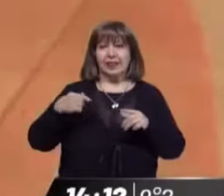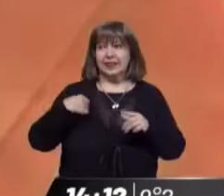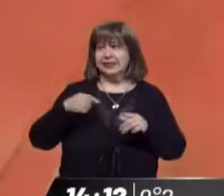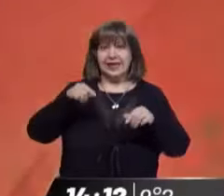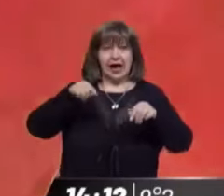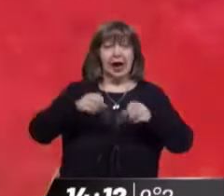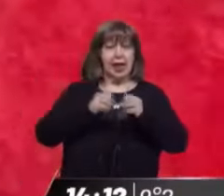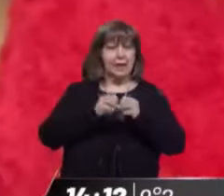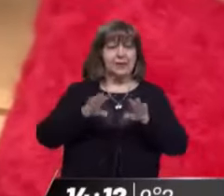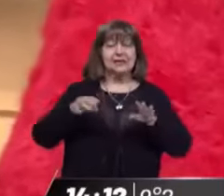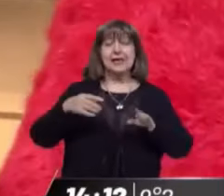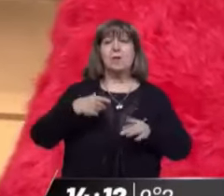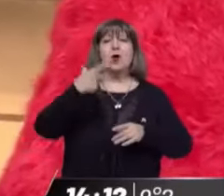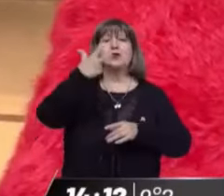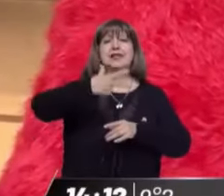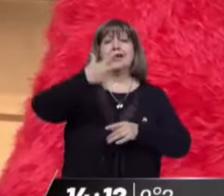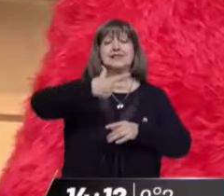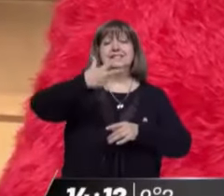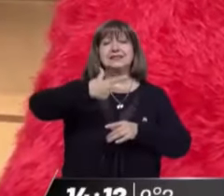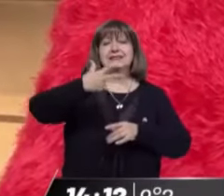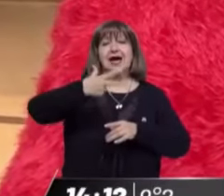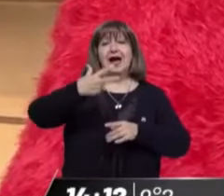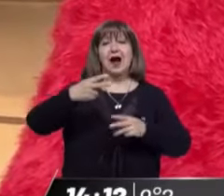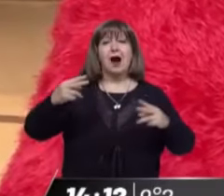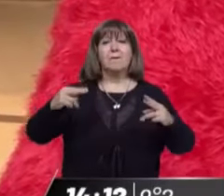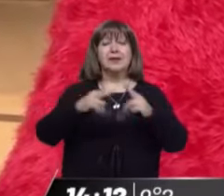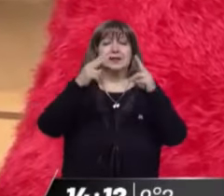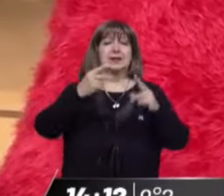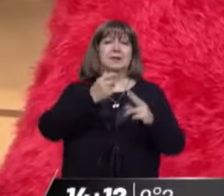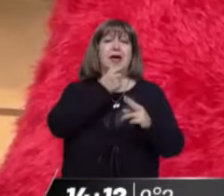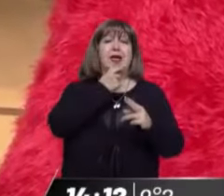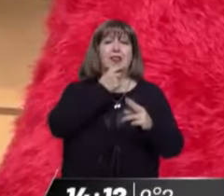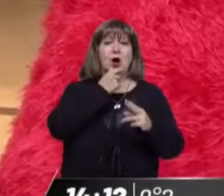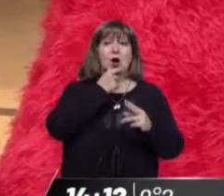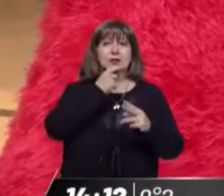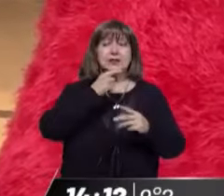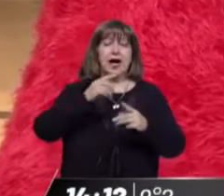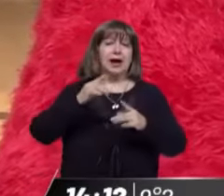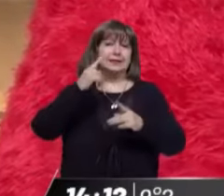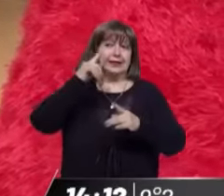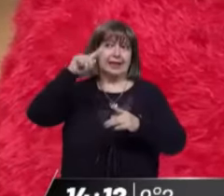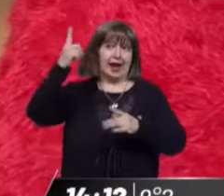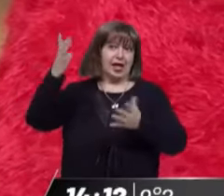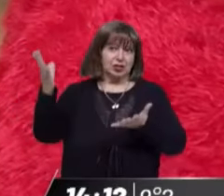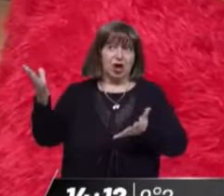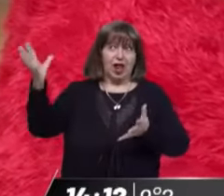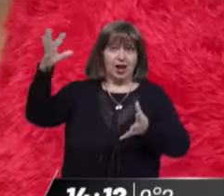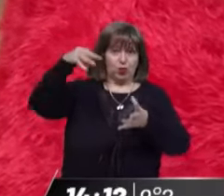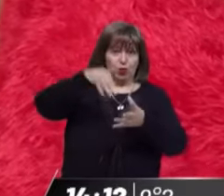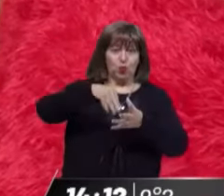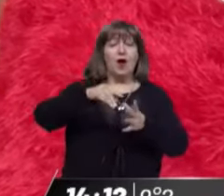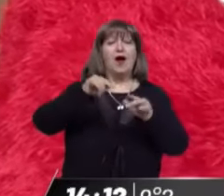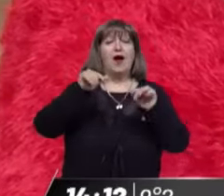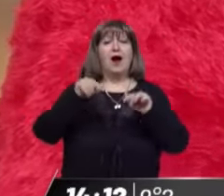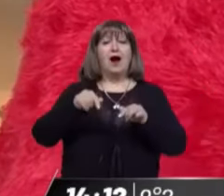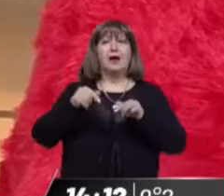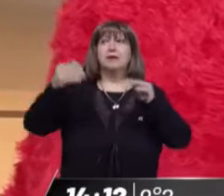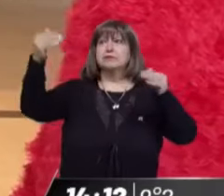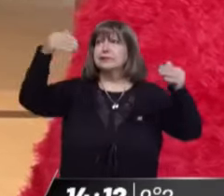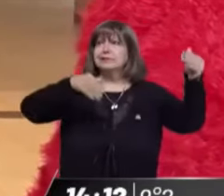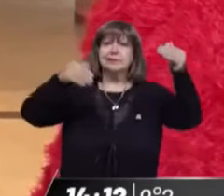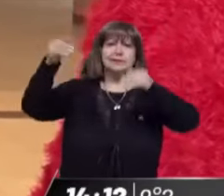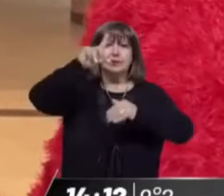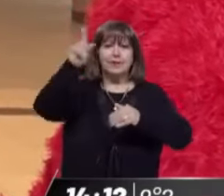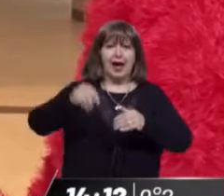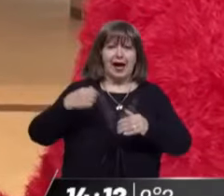arrancando con el tercer Mendo Encuentro Tango, Festival Internacional. Bueno, esperando, por supuesto, que vengan de todo